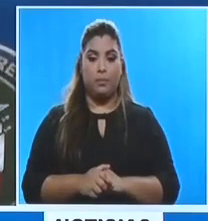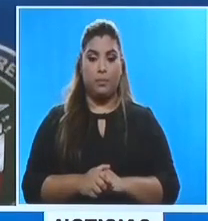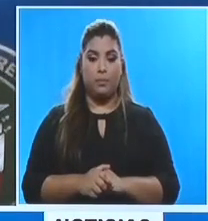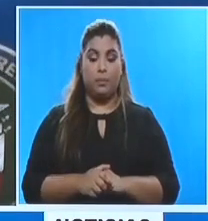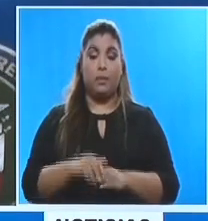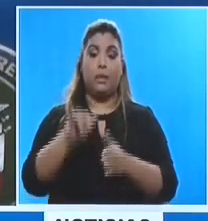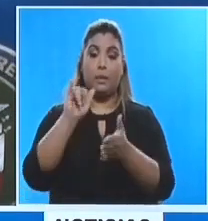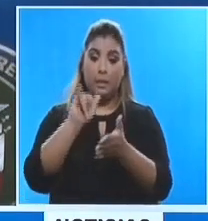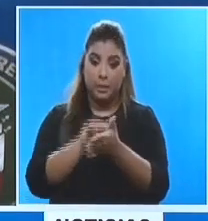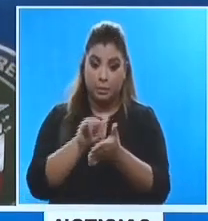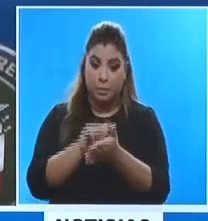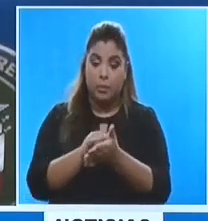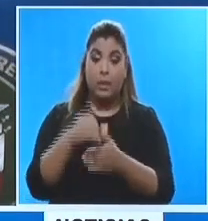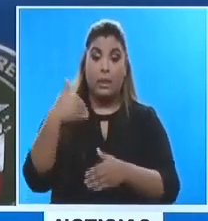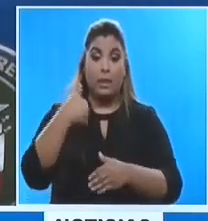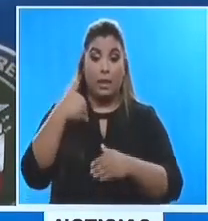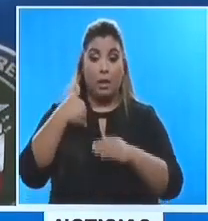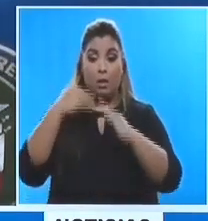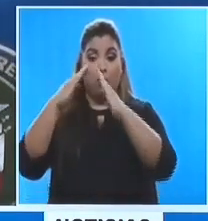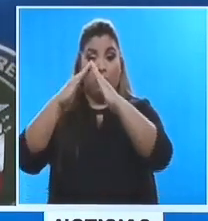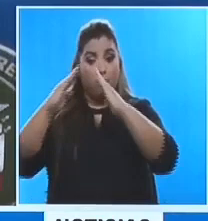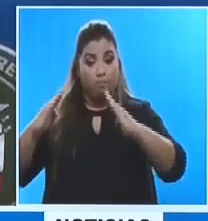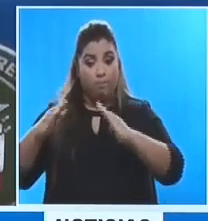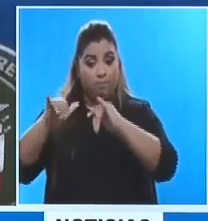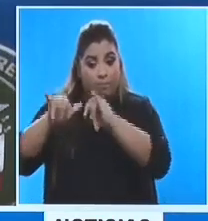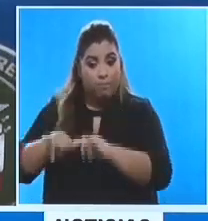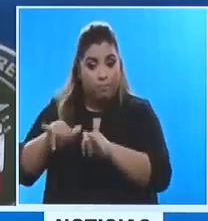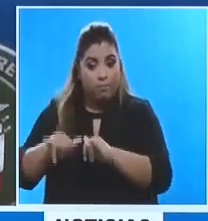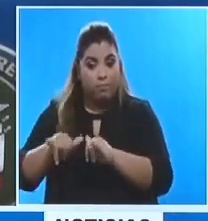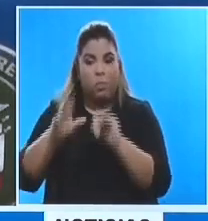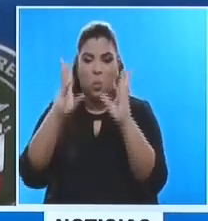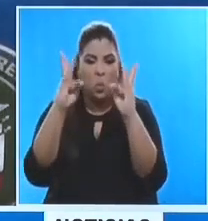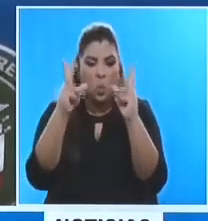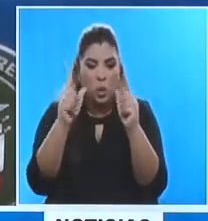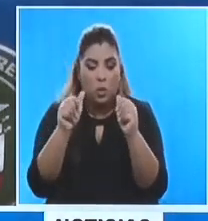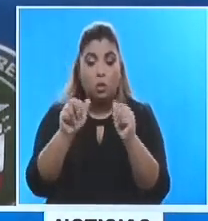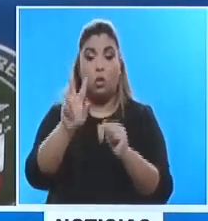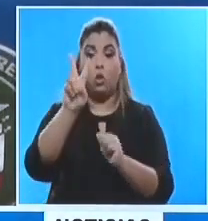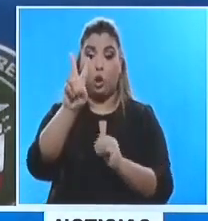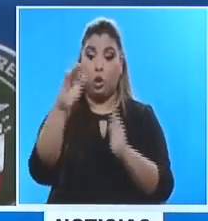Asimismo, tenemos en aislamiento domiciliario